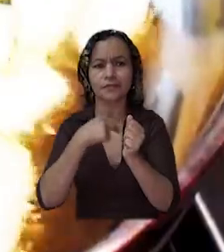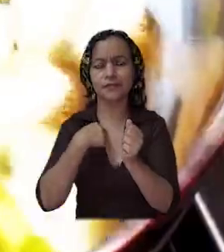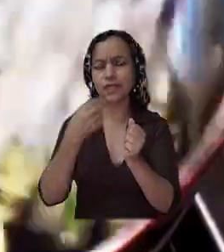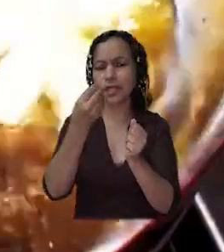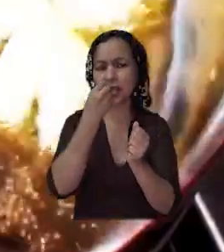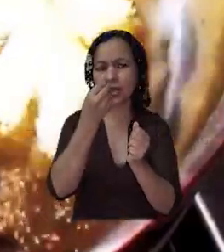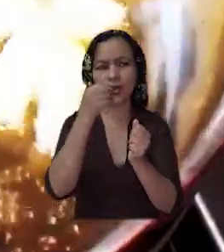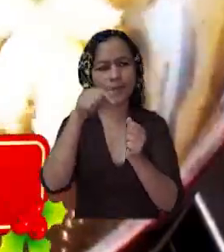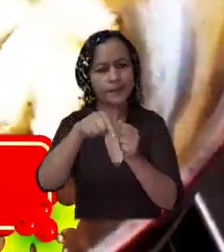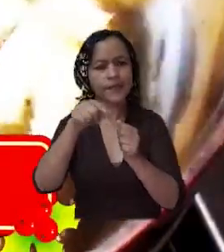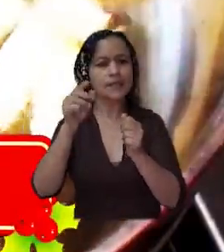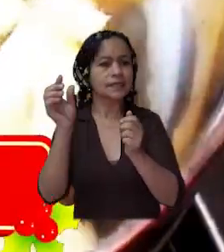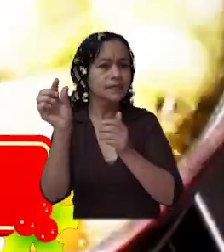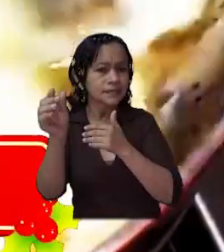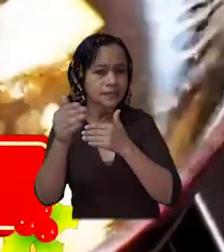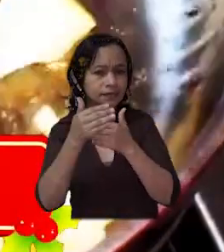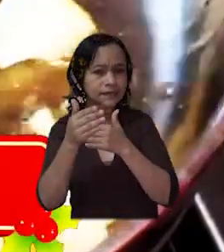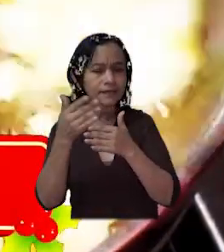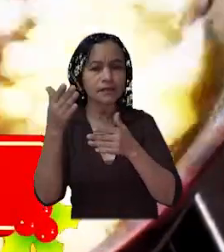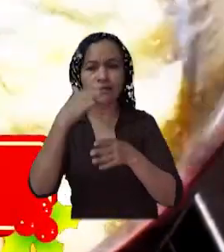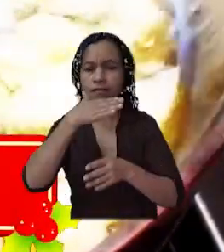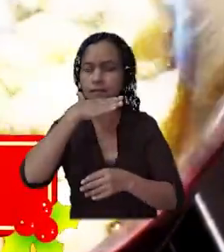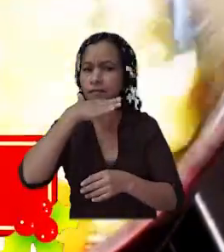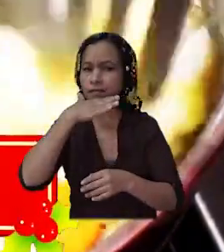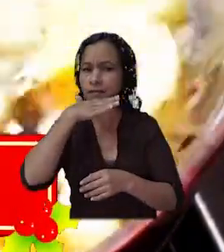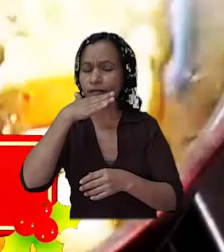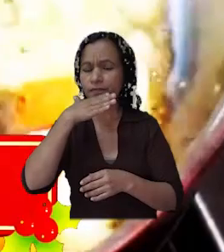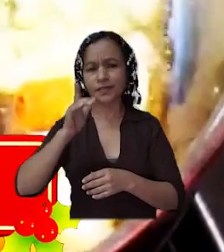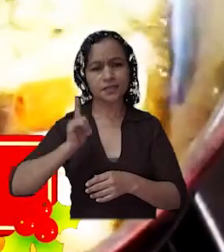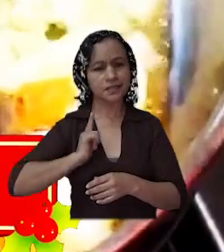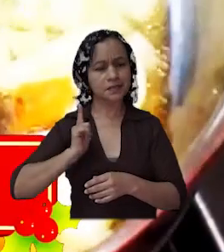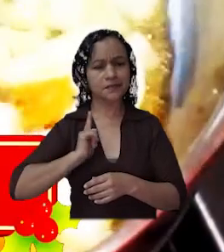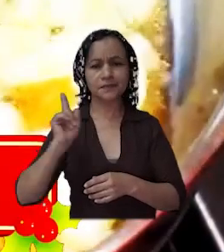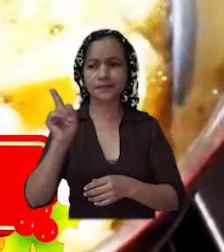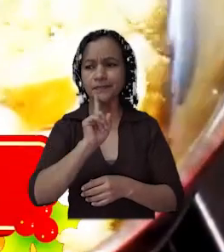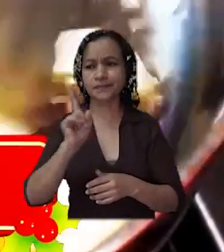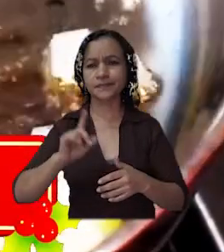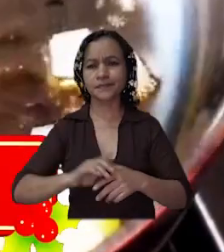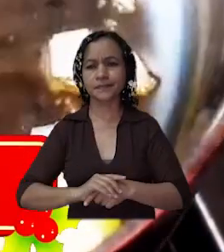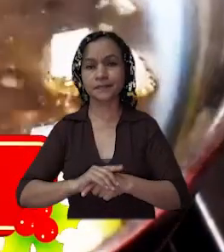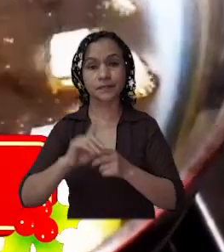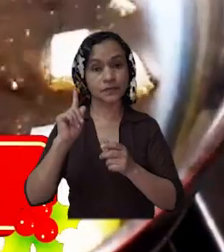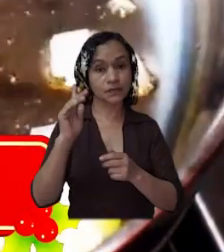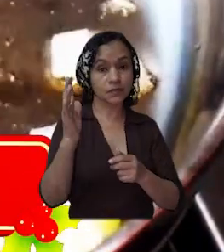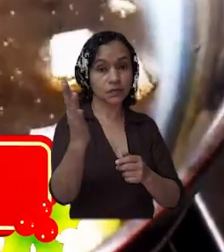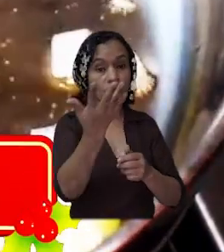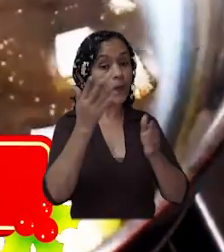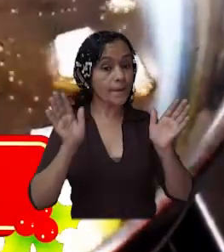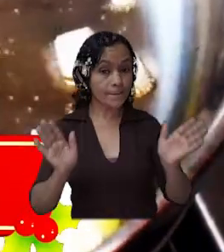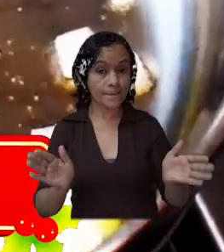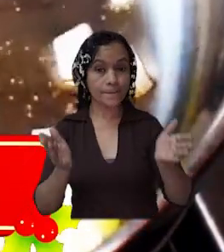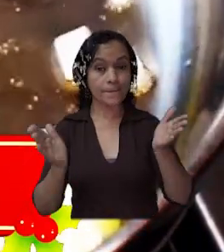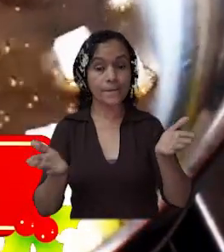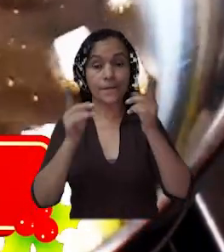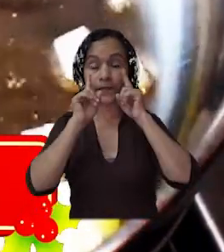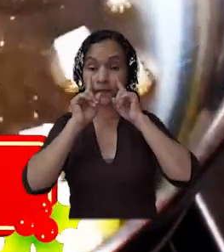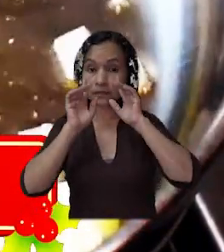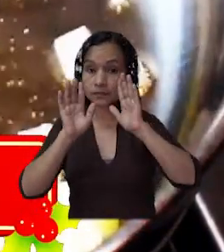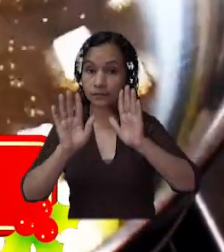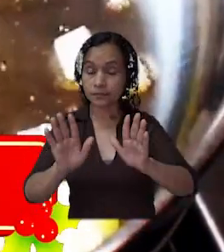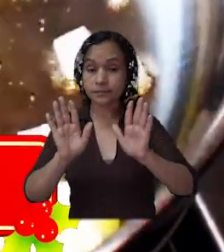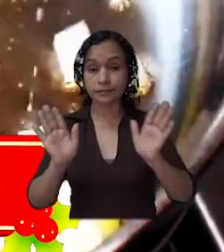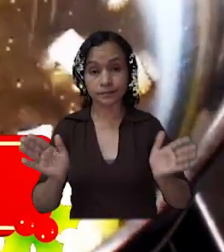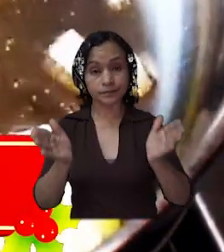mercados locales, tampoco son difíciles de obtener. Nosotros promovemos es la conservación y